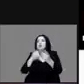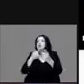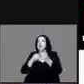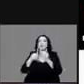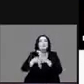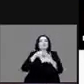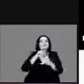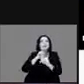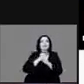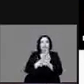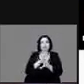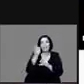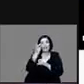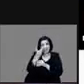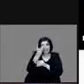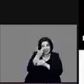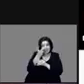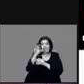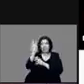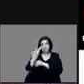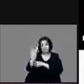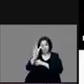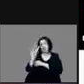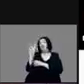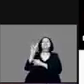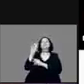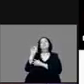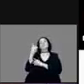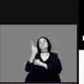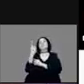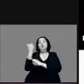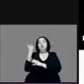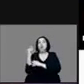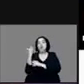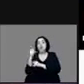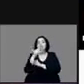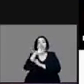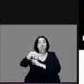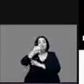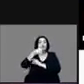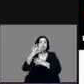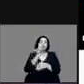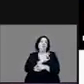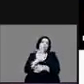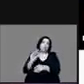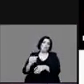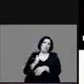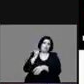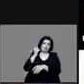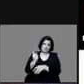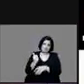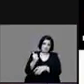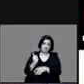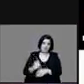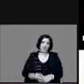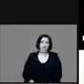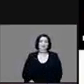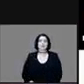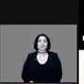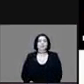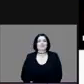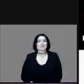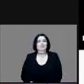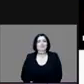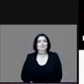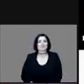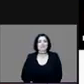en esta sesión que va a ser el viernes 21 de agosto ustedes lo van a poder van a poder emitir estos comentarios